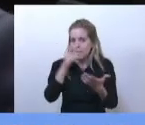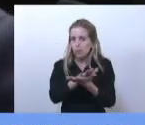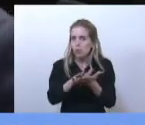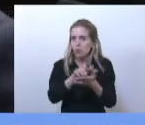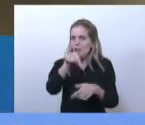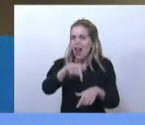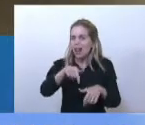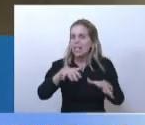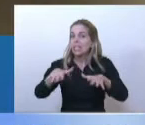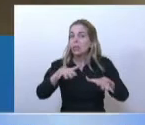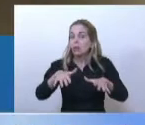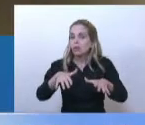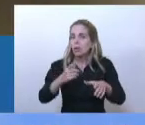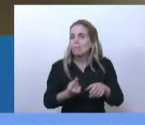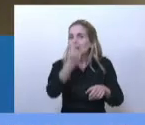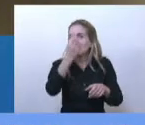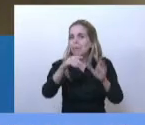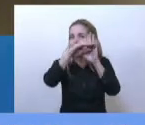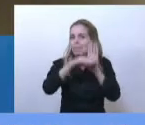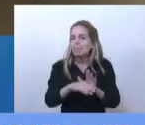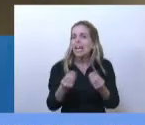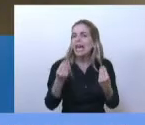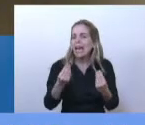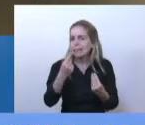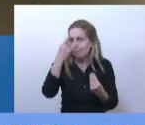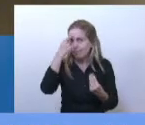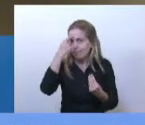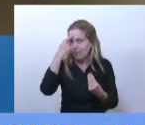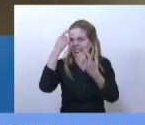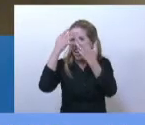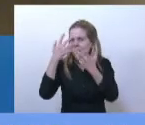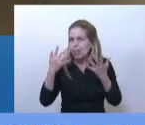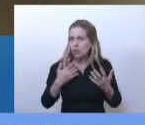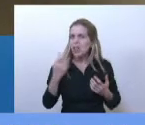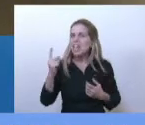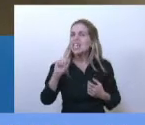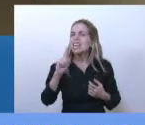fundamentales son los cuidados individuales la conciencia individual